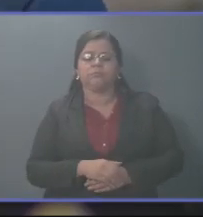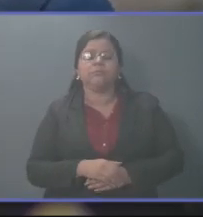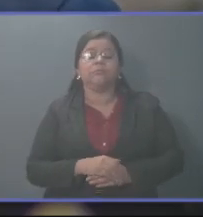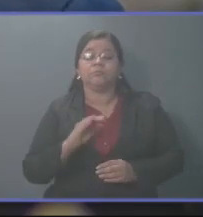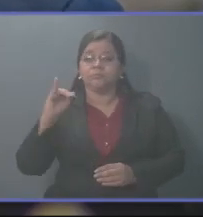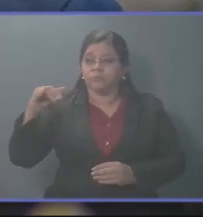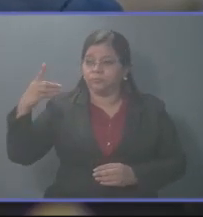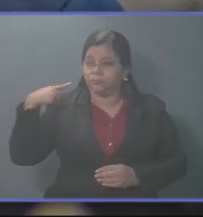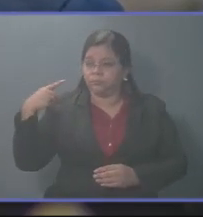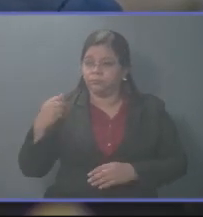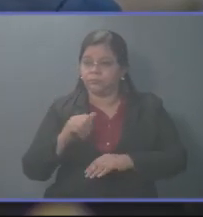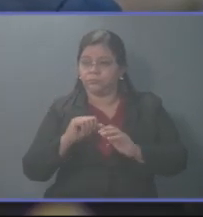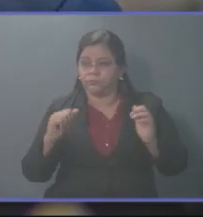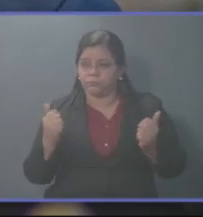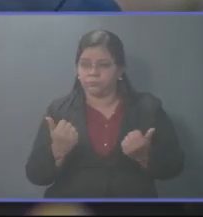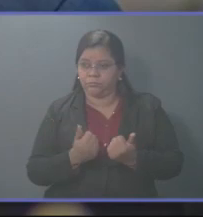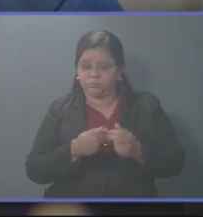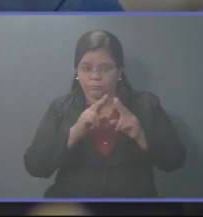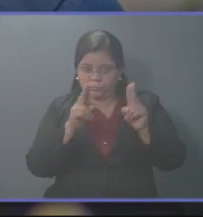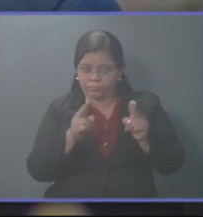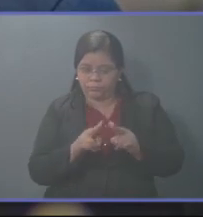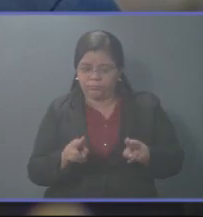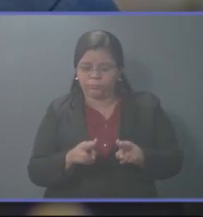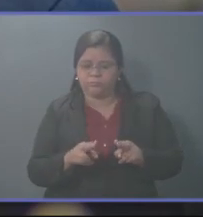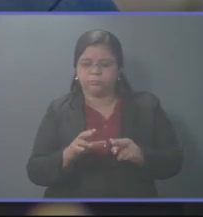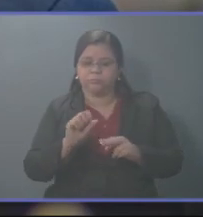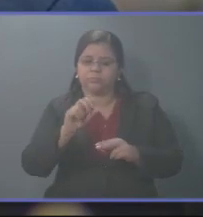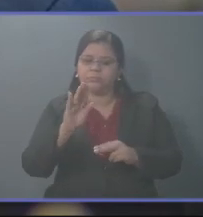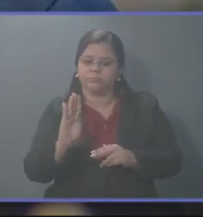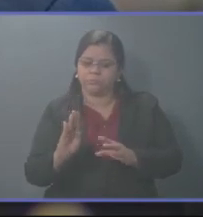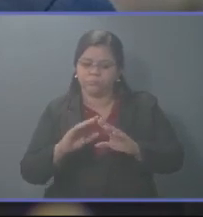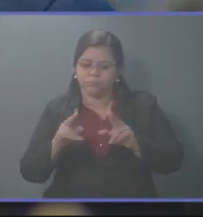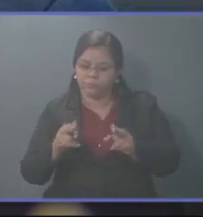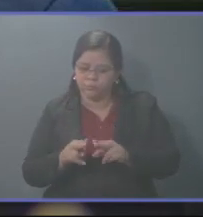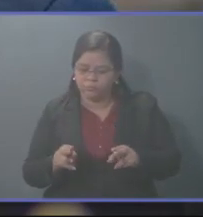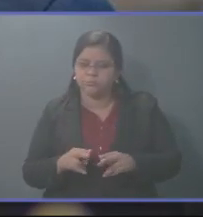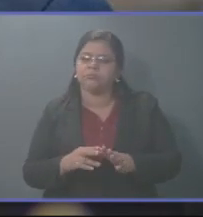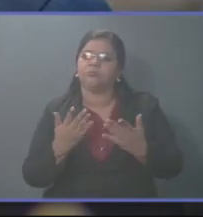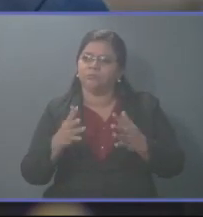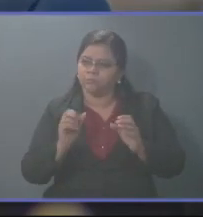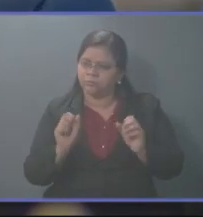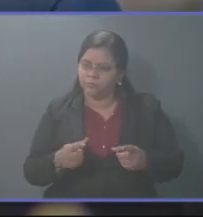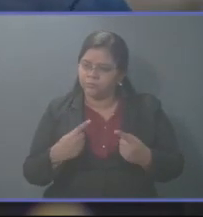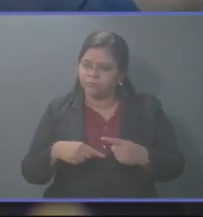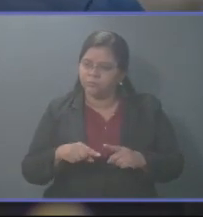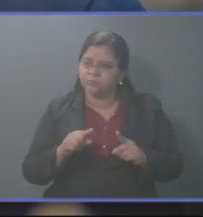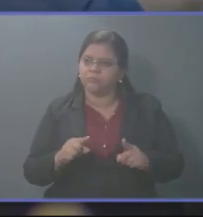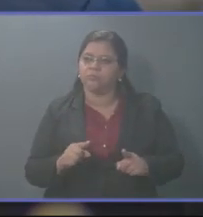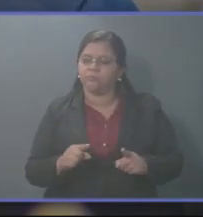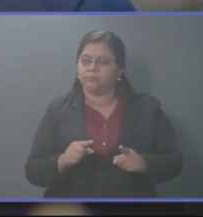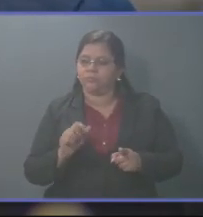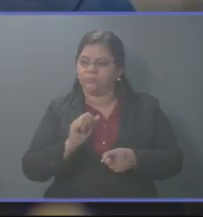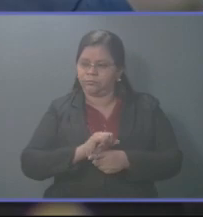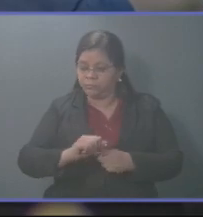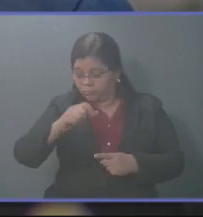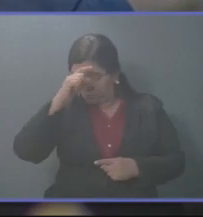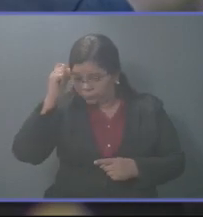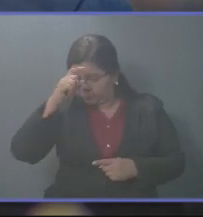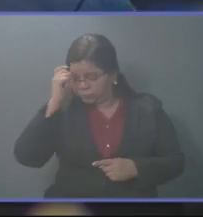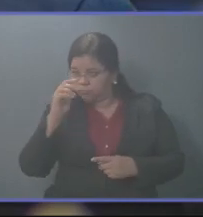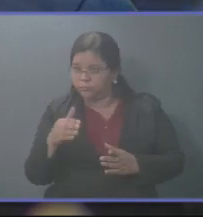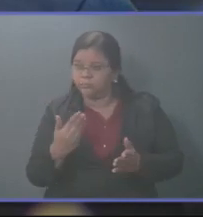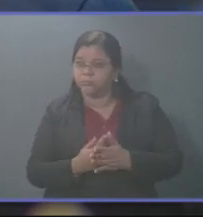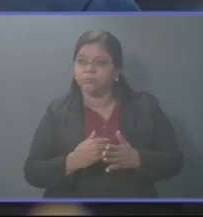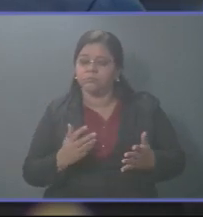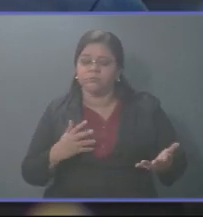Junta Directiva de las federaciones, subfederaciones y asociaciones deportivas continuarán ejerciendo sus funciones y atribuciones